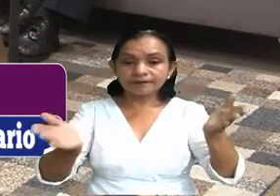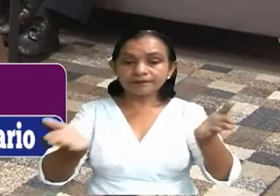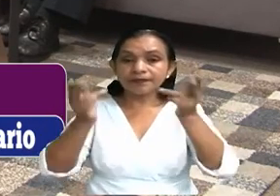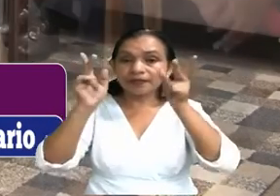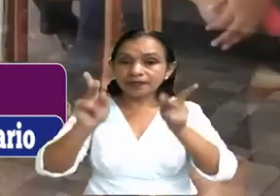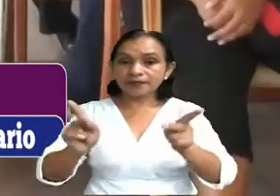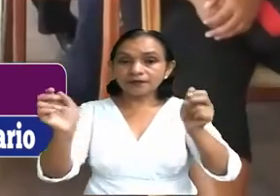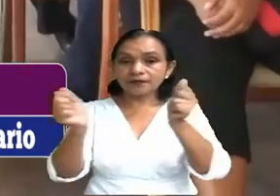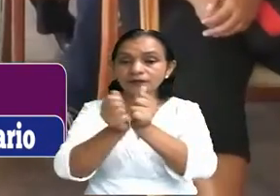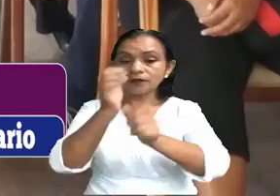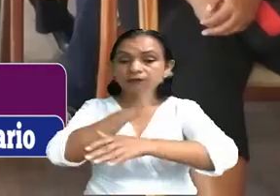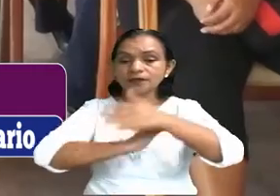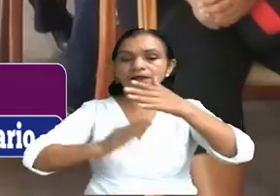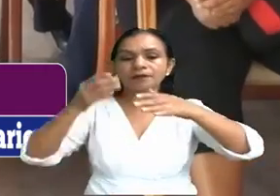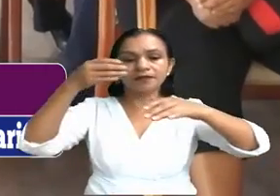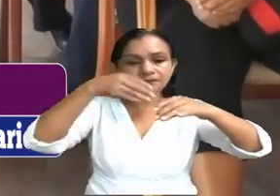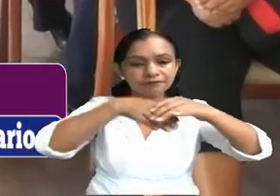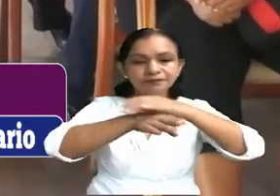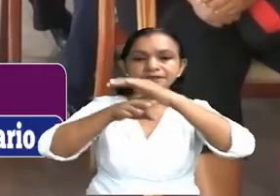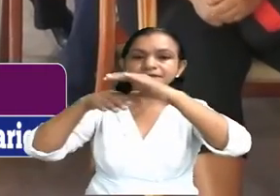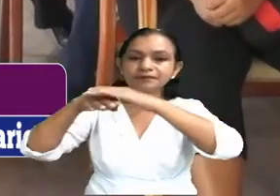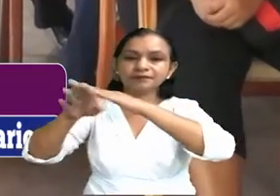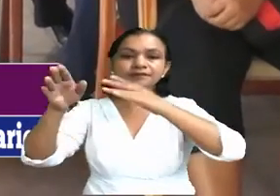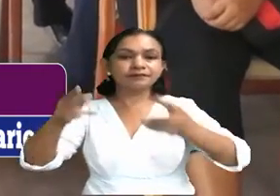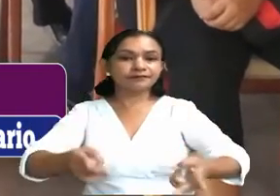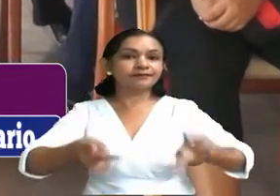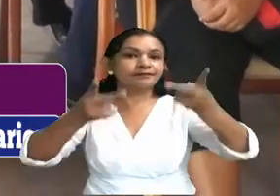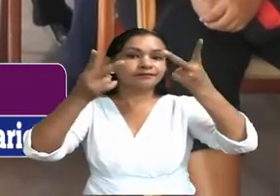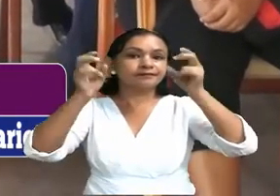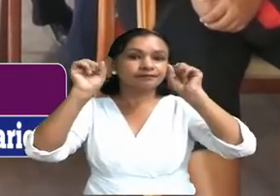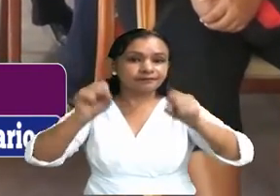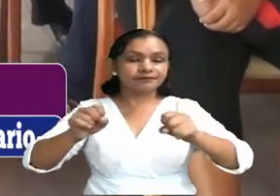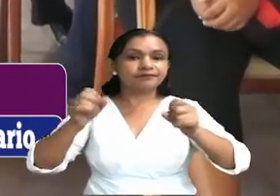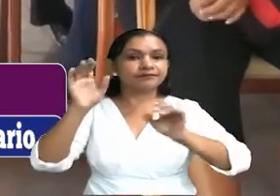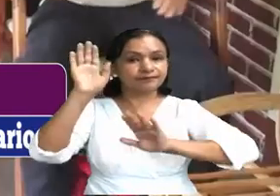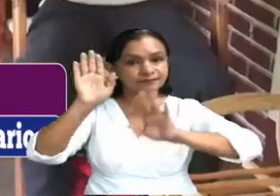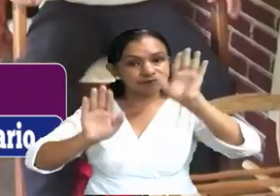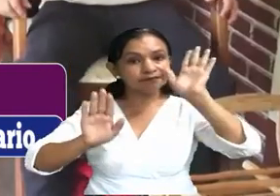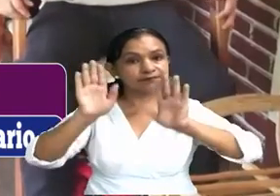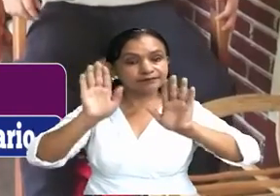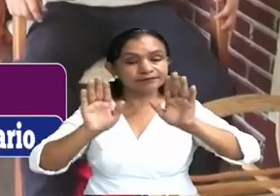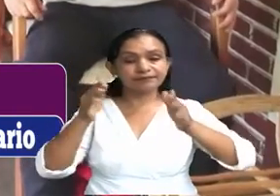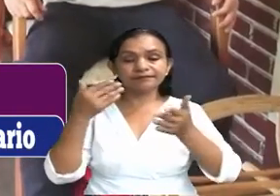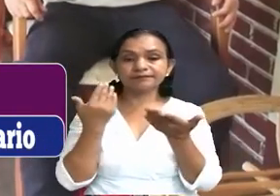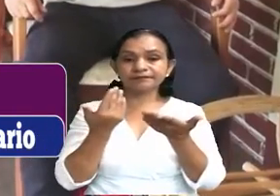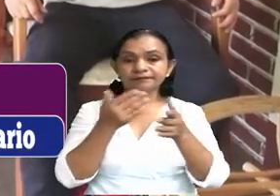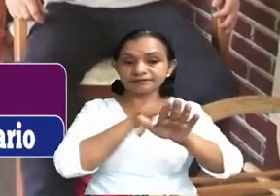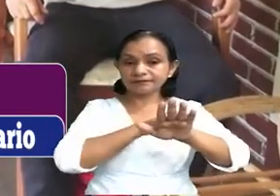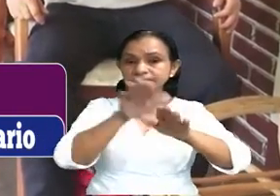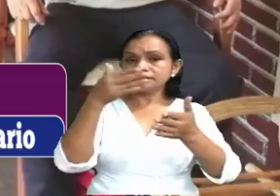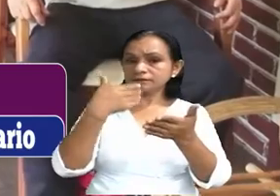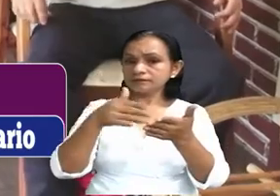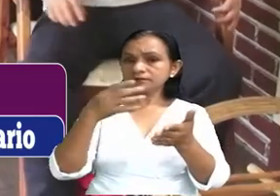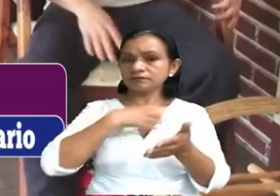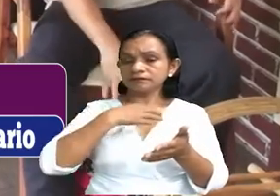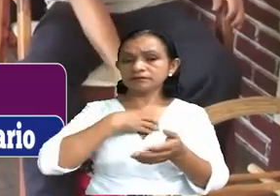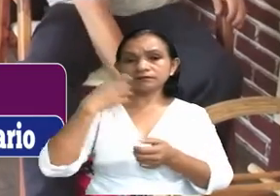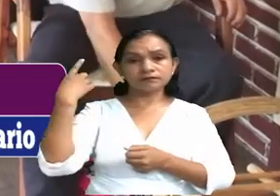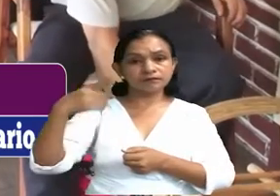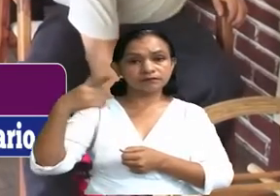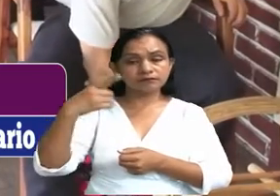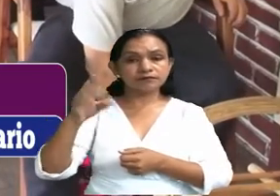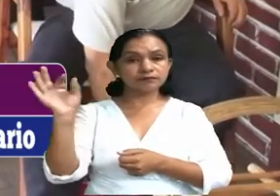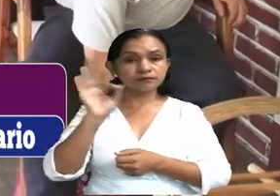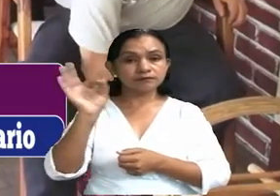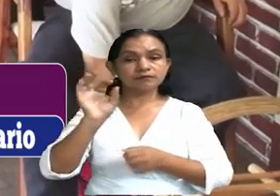las personas con discapacidad en las diversas etapas de la vida, porque en este caso, okay, la accesibilidad es un derecho, pero también, sí, sí, es un medio